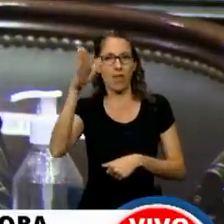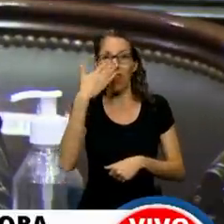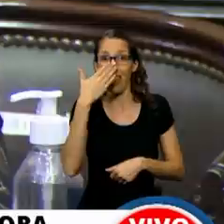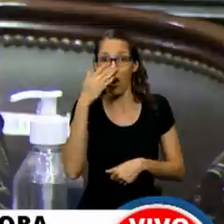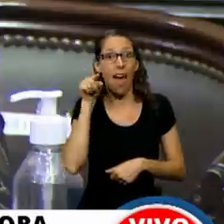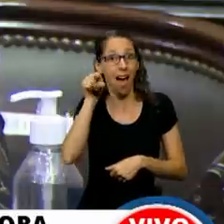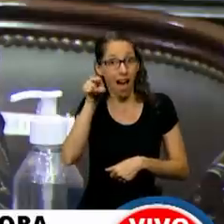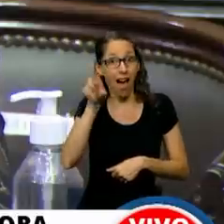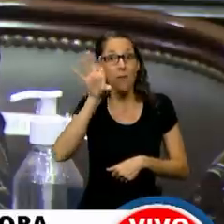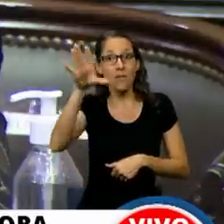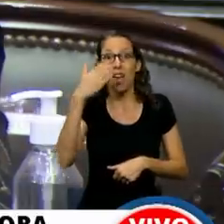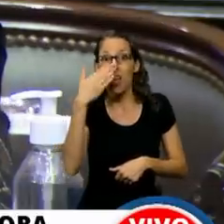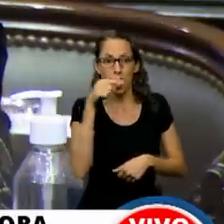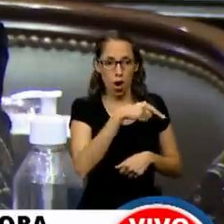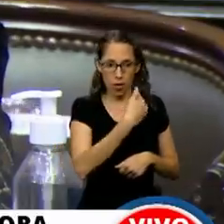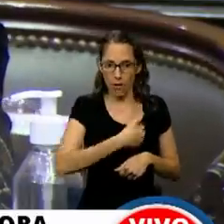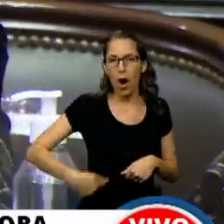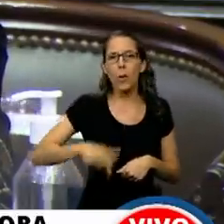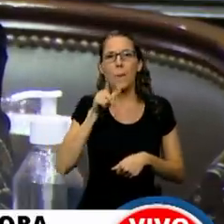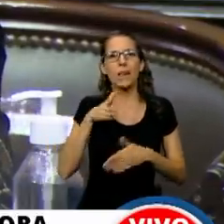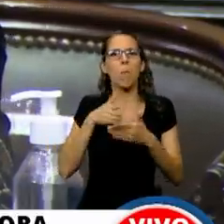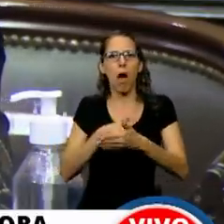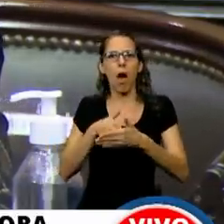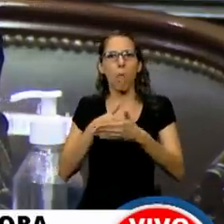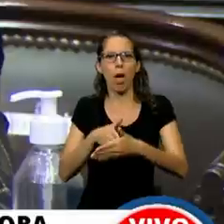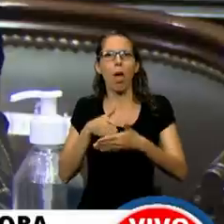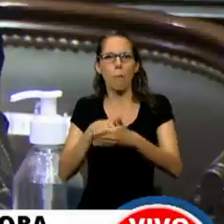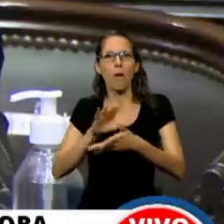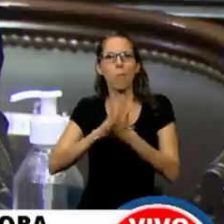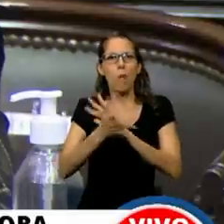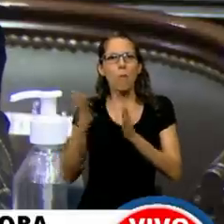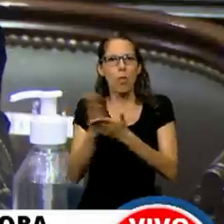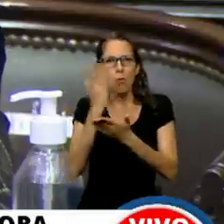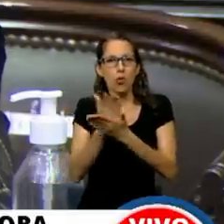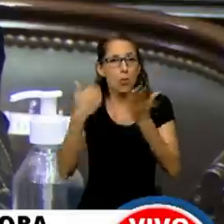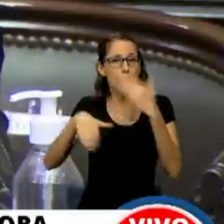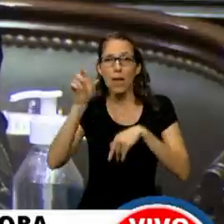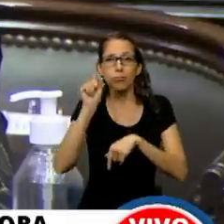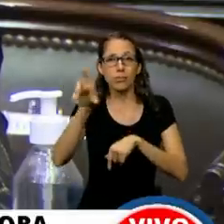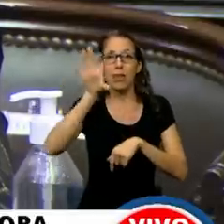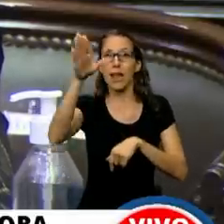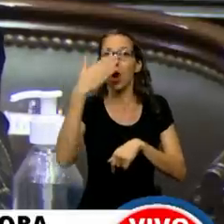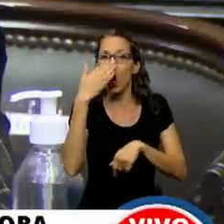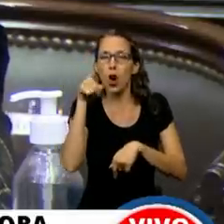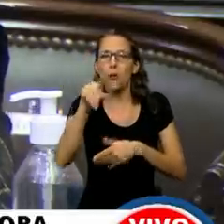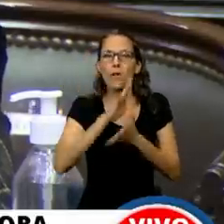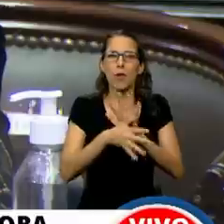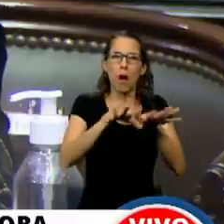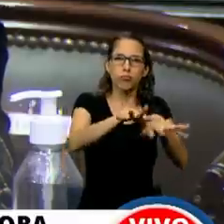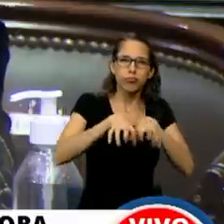gobierno está empecinado en seguir poniendo trabas al mayor de los sistemas productivos como es el complejo agroindustrial